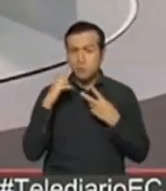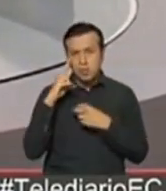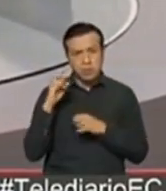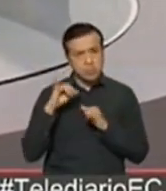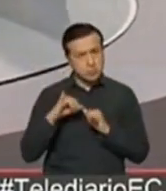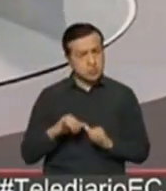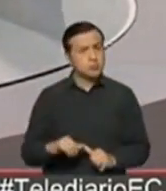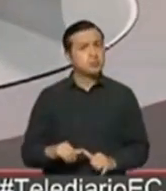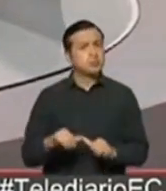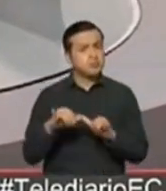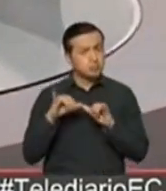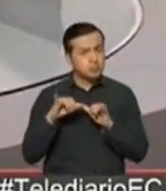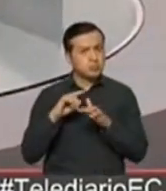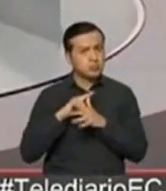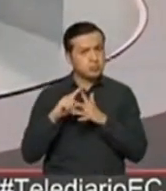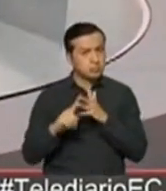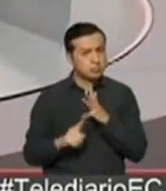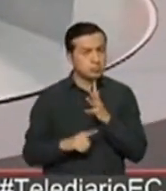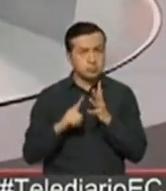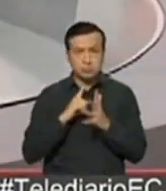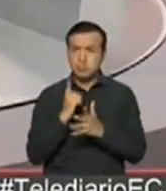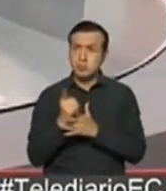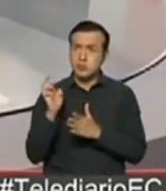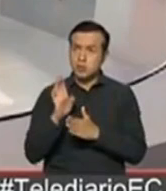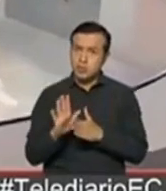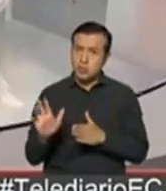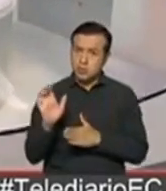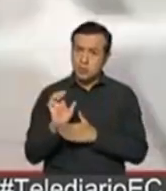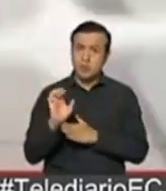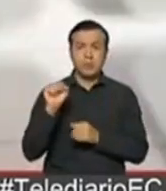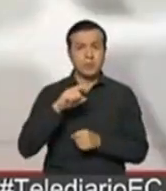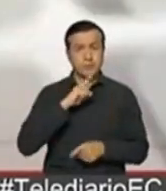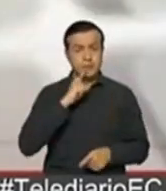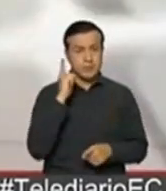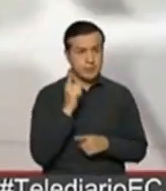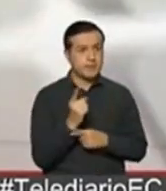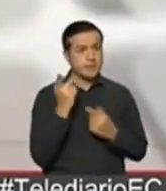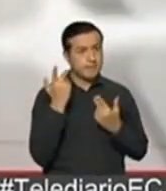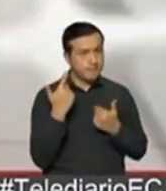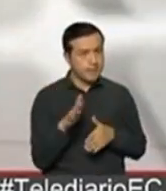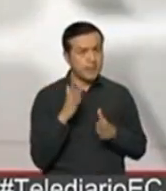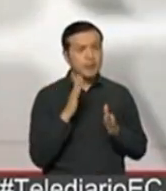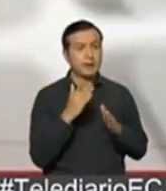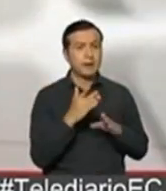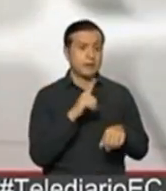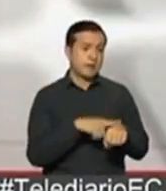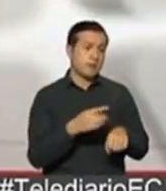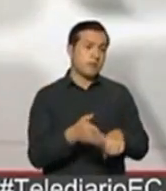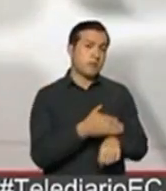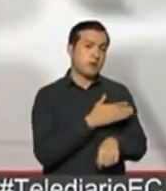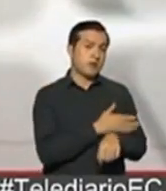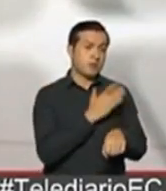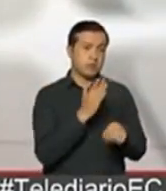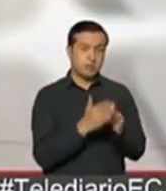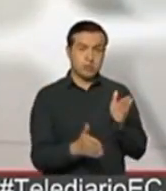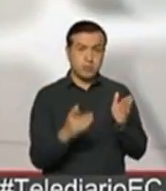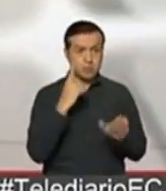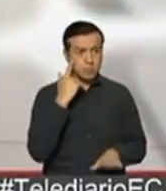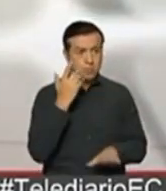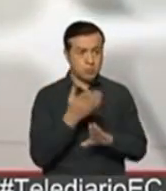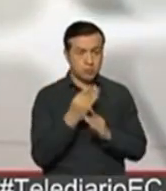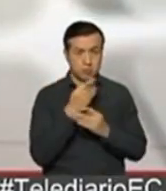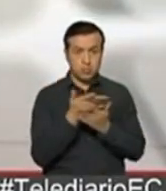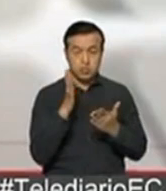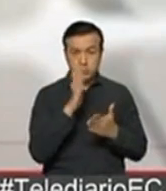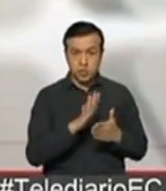científica en las necesidades del ecuador si justamente en períodos anteriores se ha notado que el